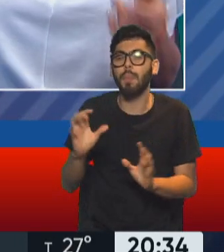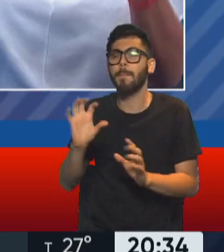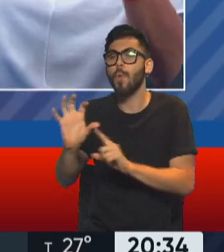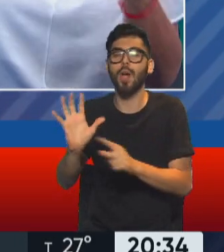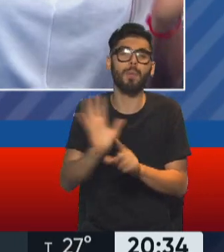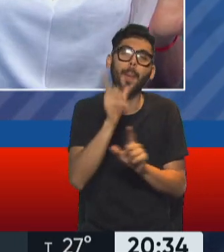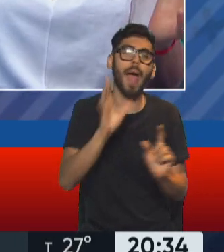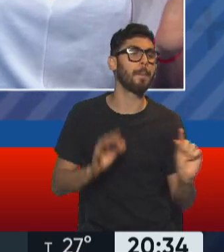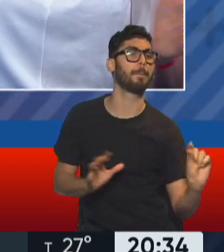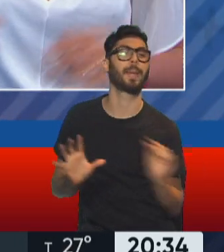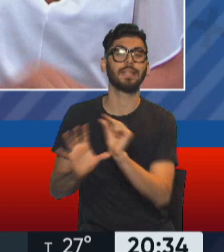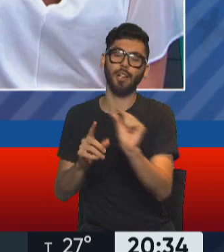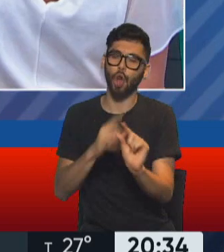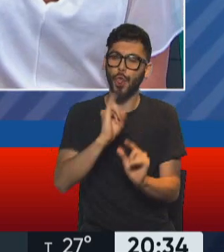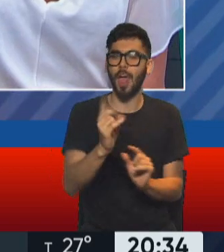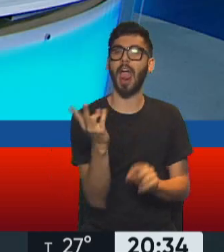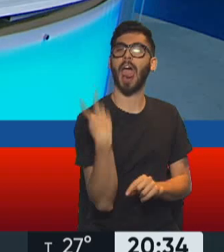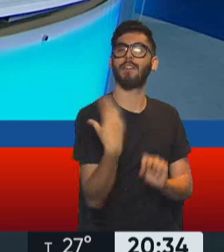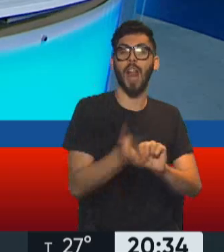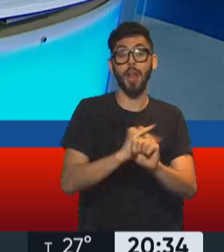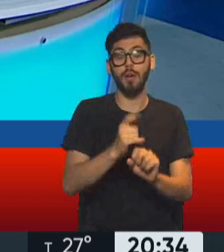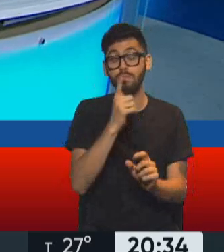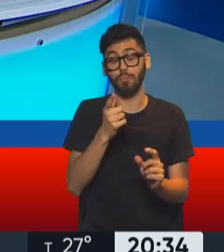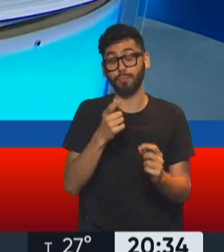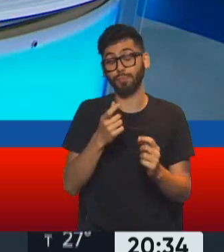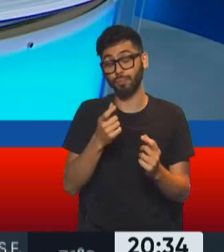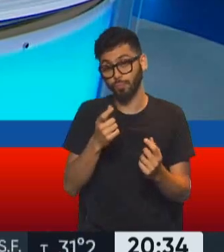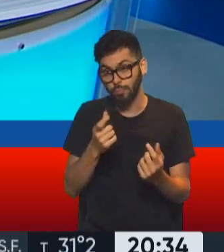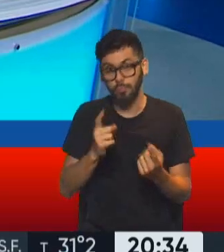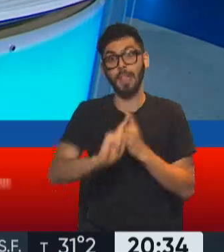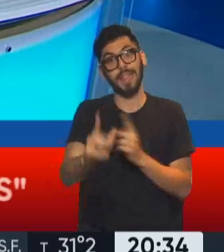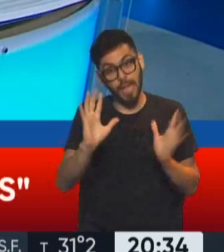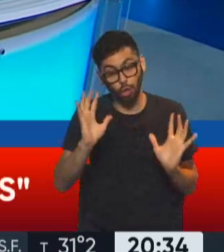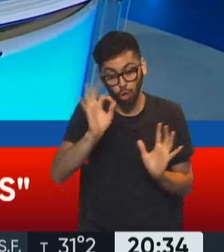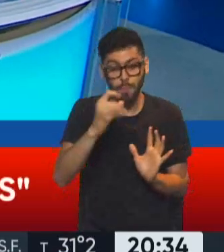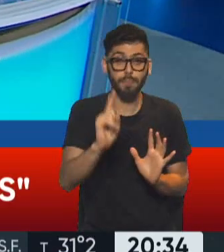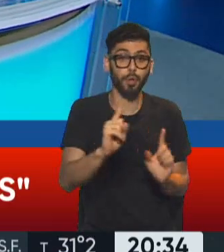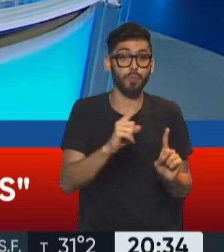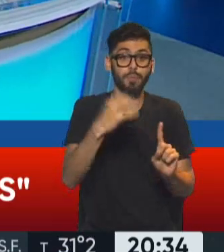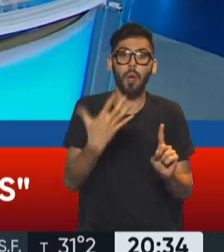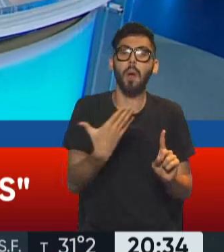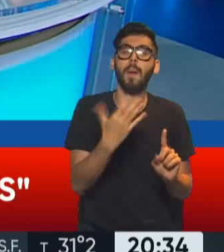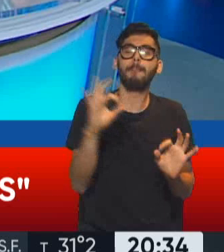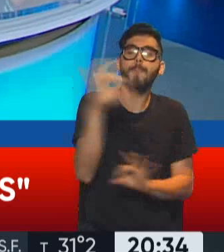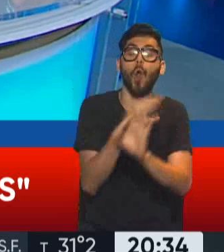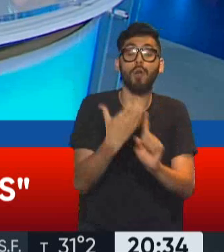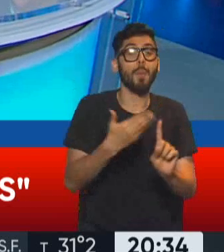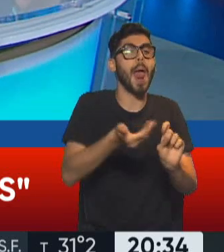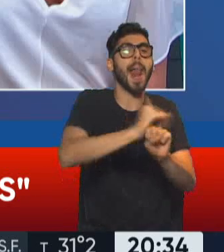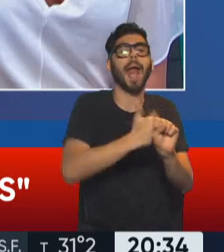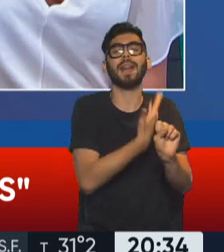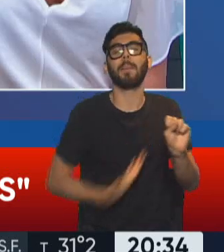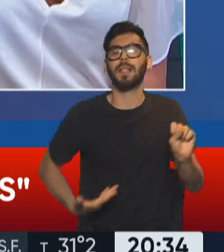la verdad. Yo me creo que cuando dije lo del pregunto- jefe fue muy explícito. Él está acá en un proyecto presidencial que es Larreta y le importa me dio la dónde.